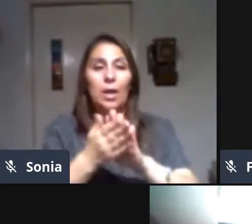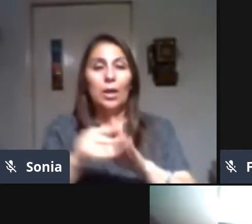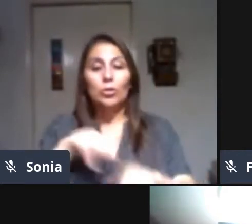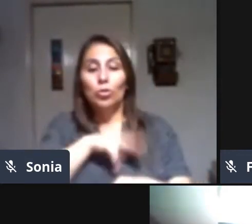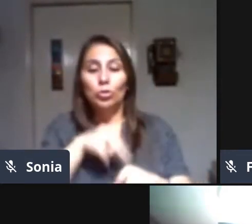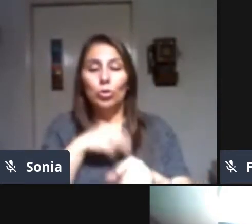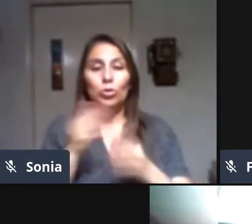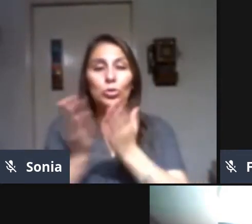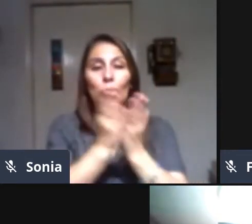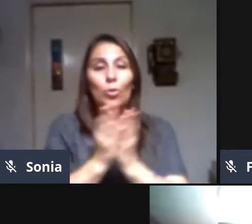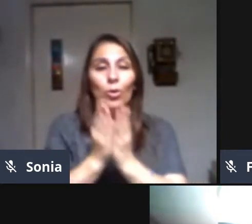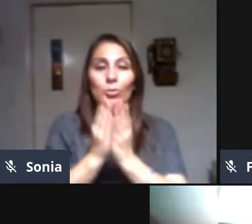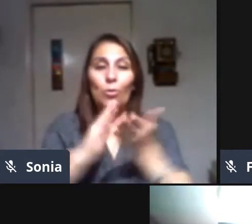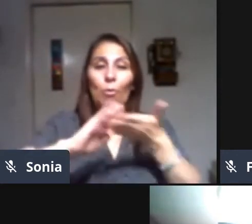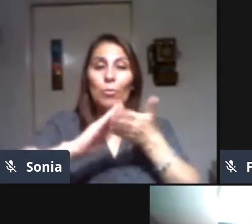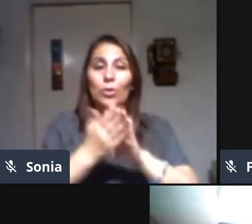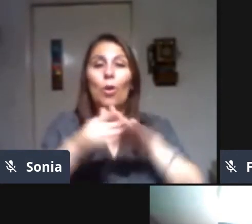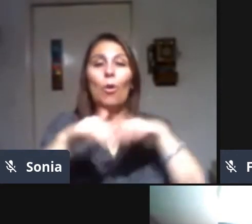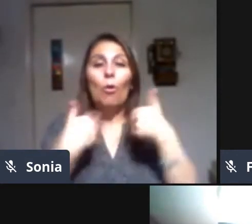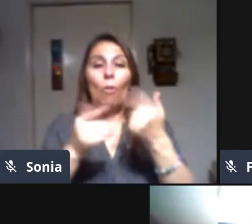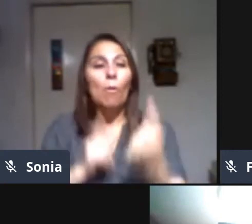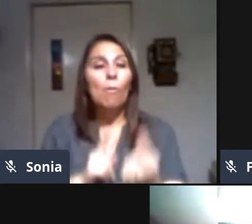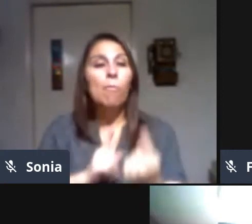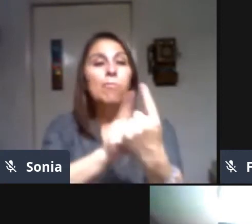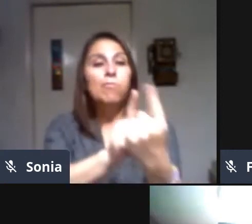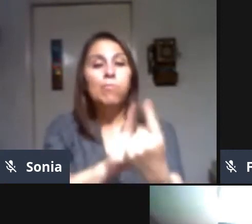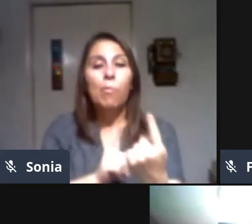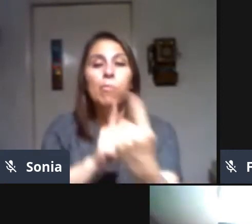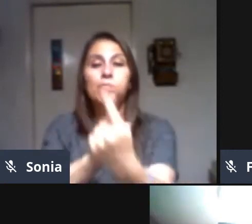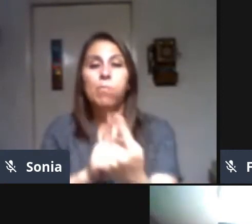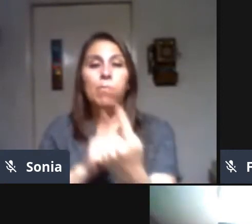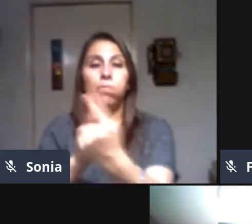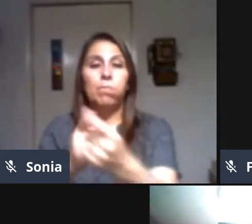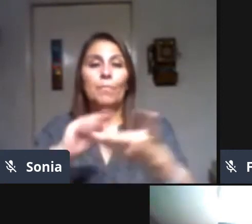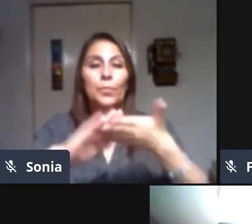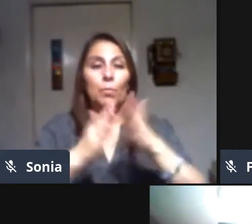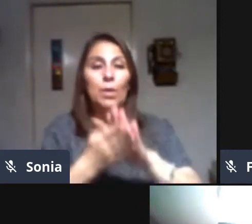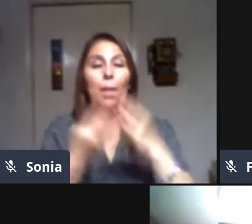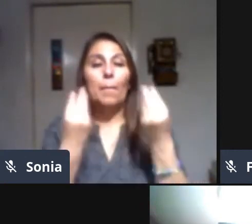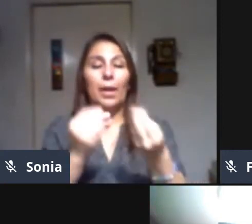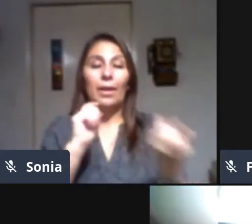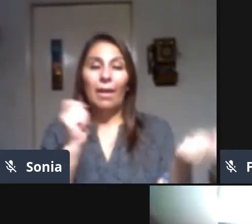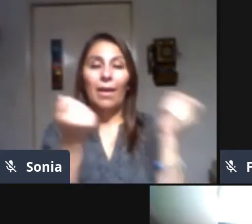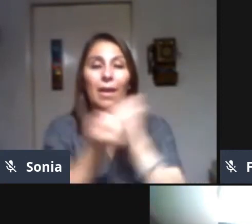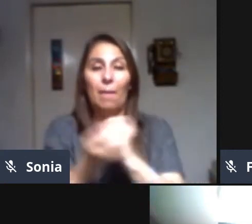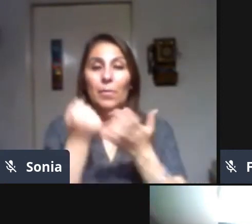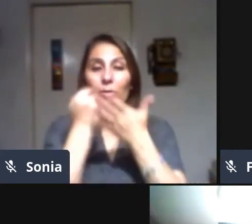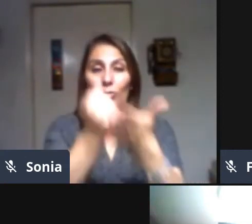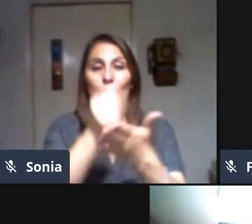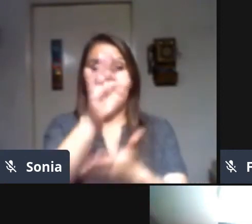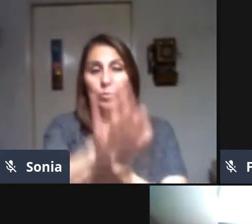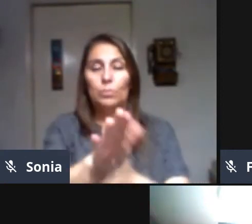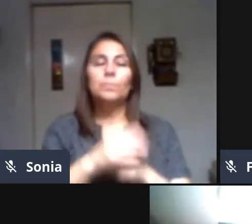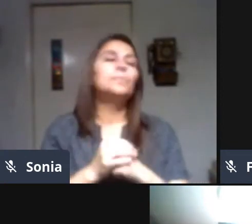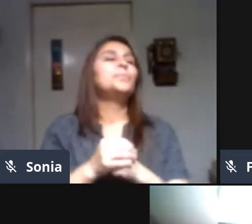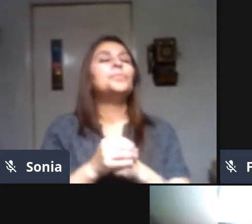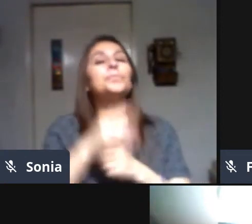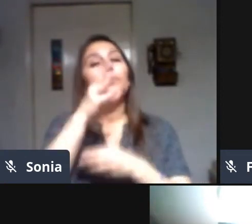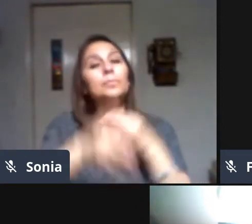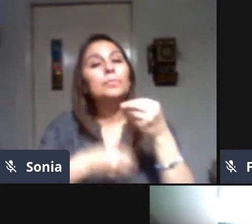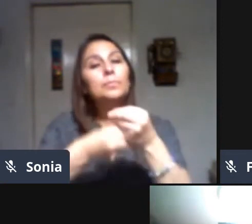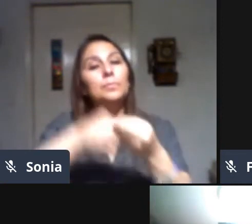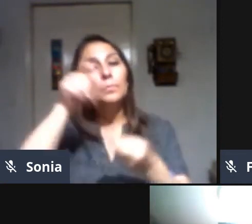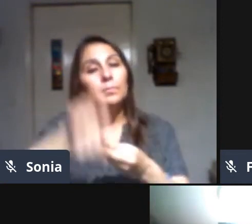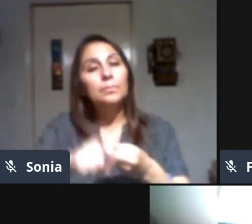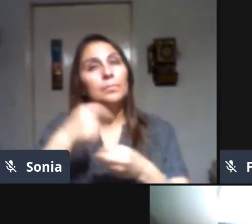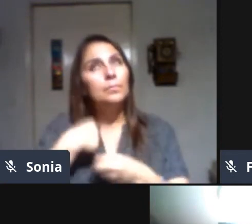comunidades precisamente para servir también de intérpretes y cabría preguntarnos otra cosa adicional y es efectivamente